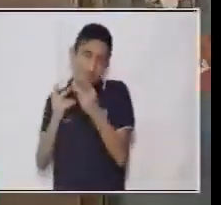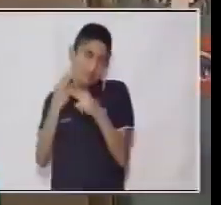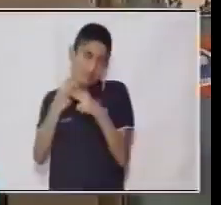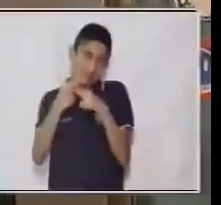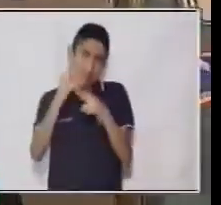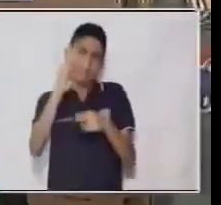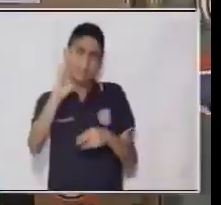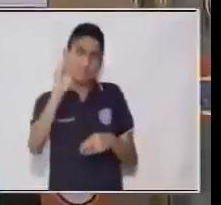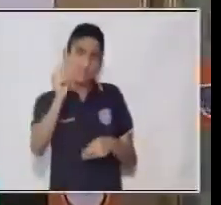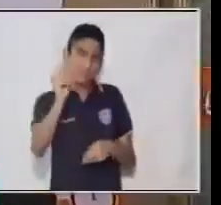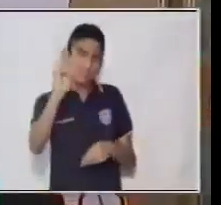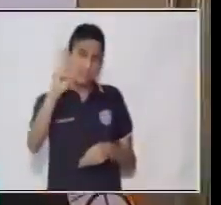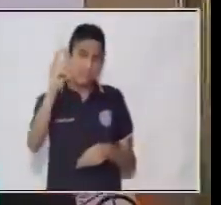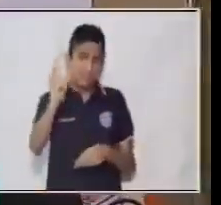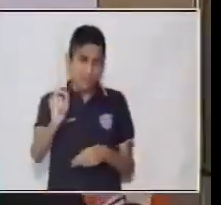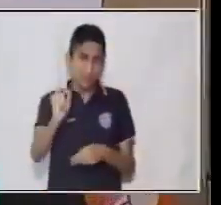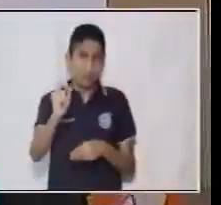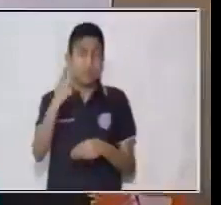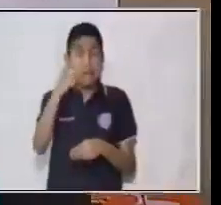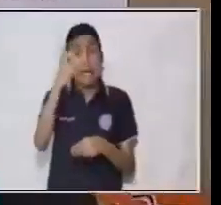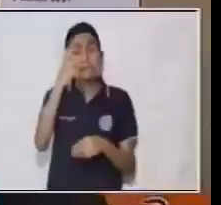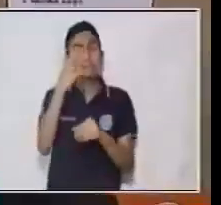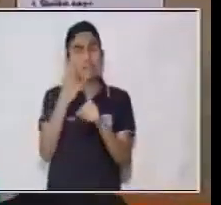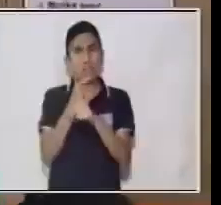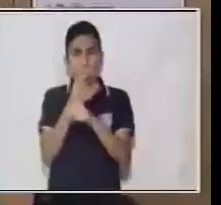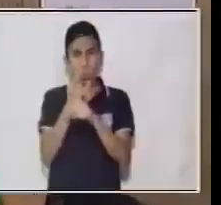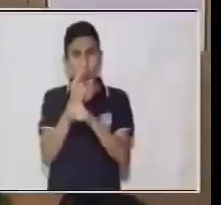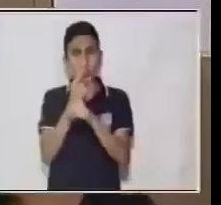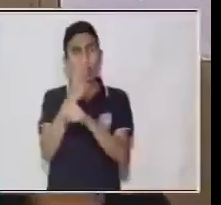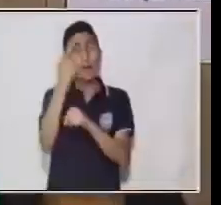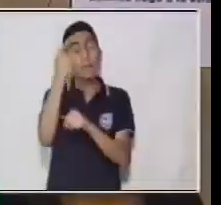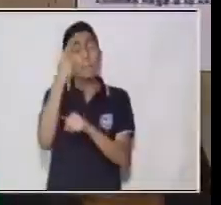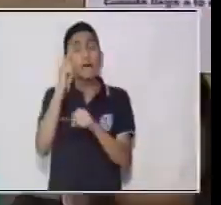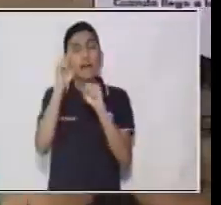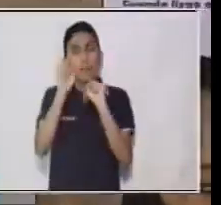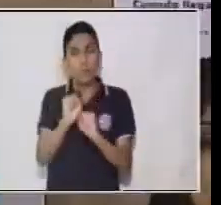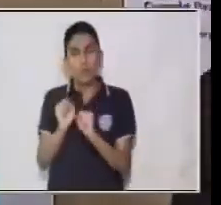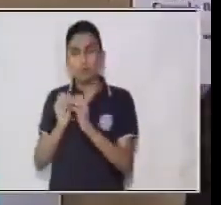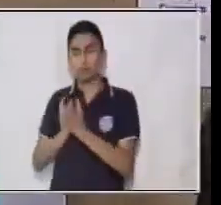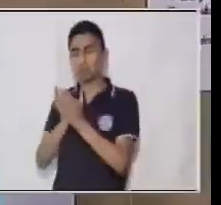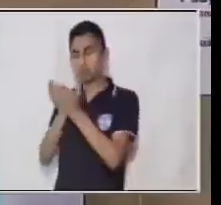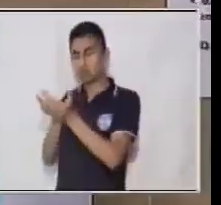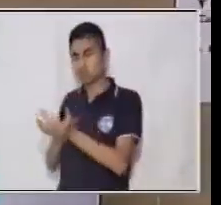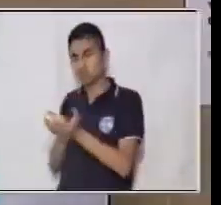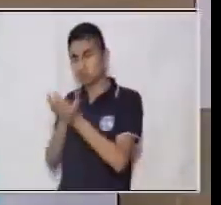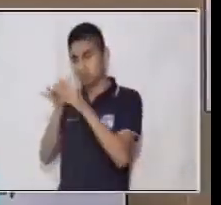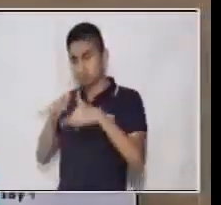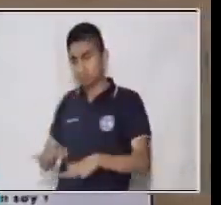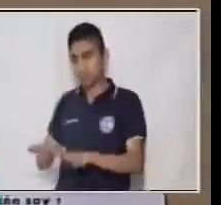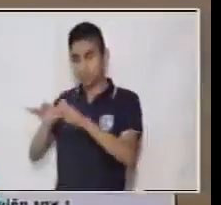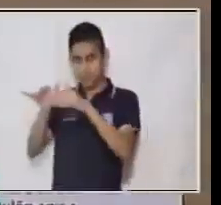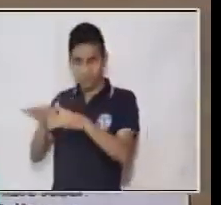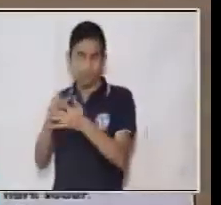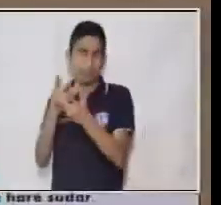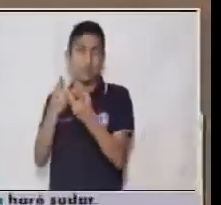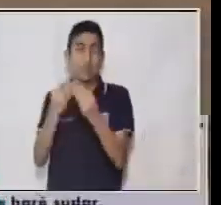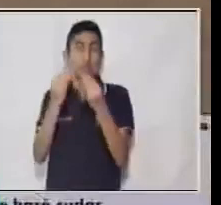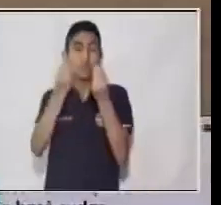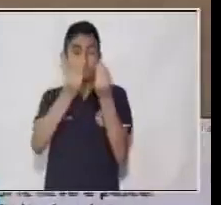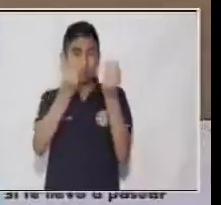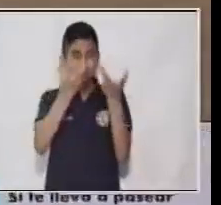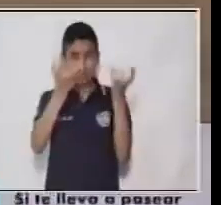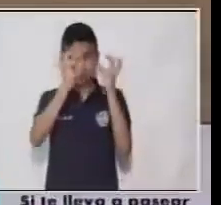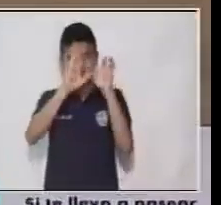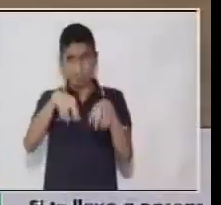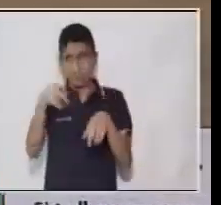¿verdad? Estos utilizamos para navegar. Muchas personas